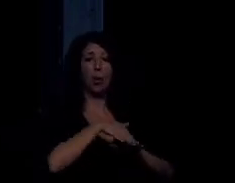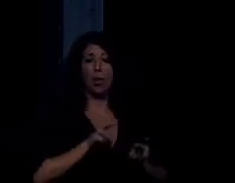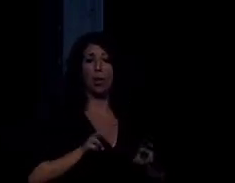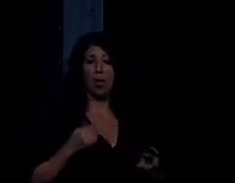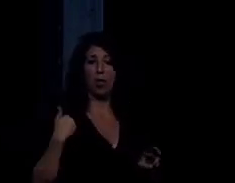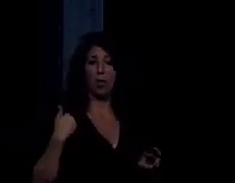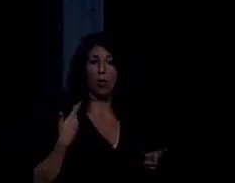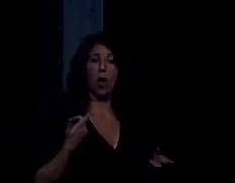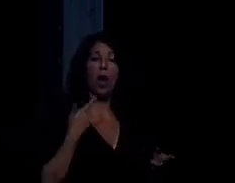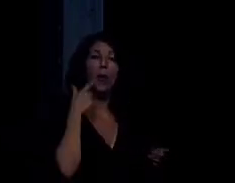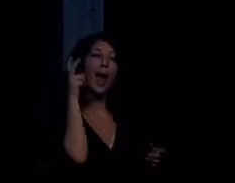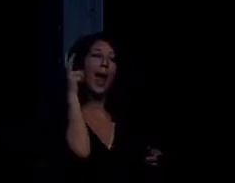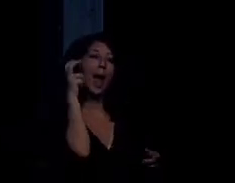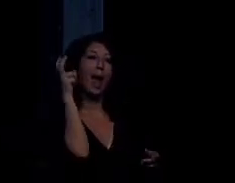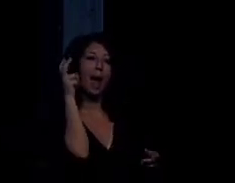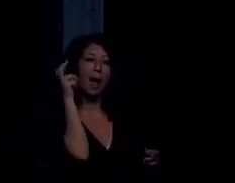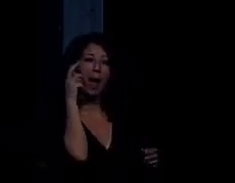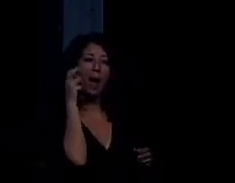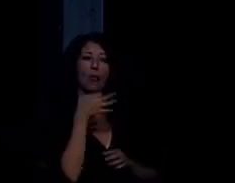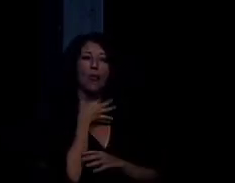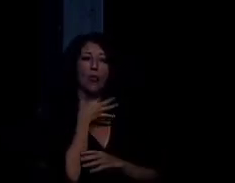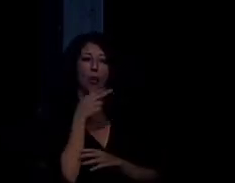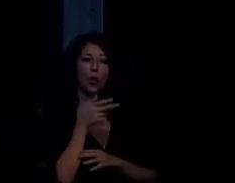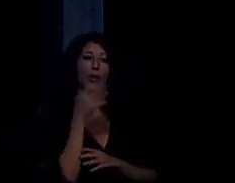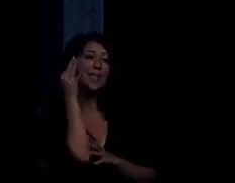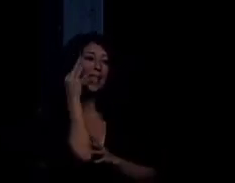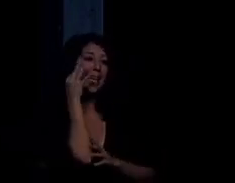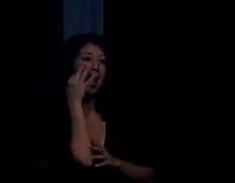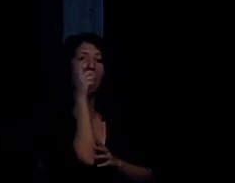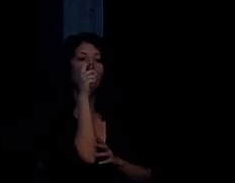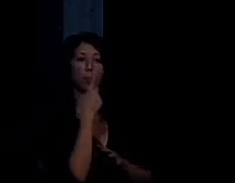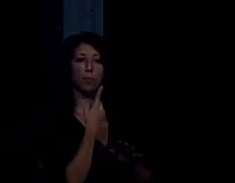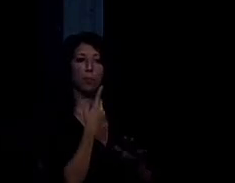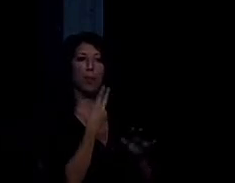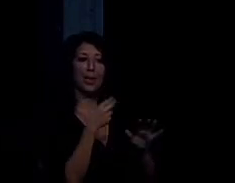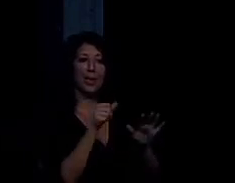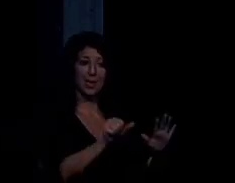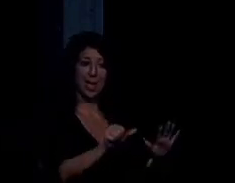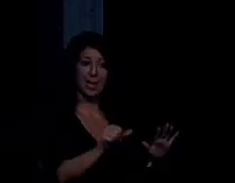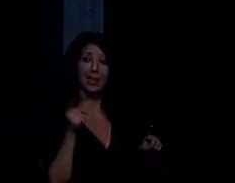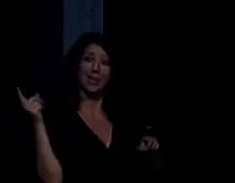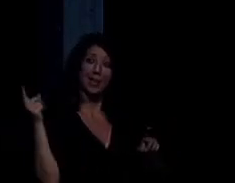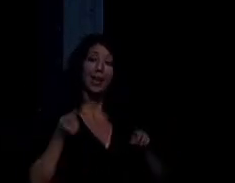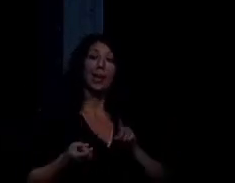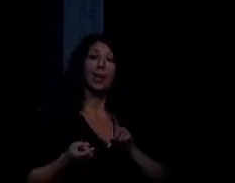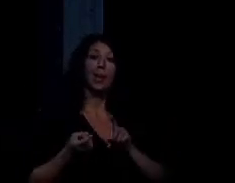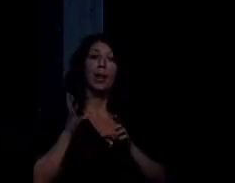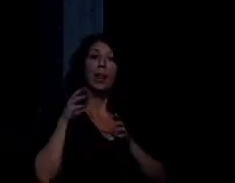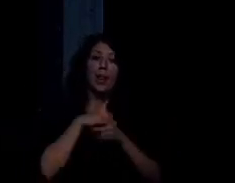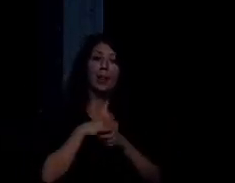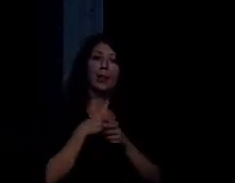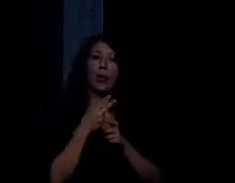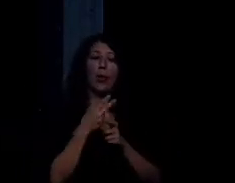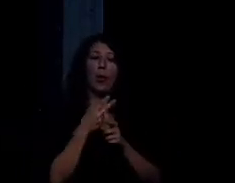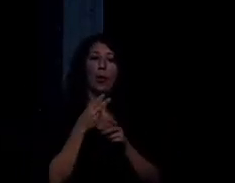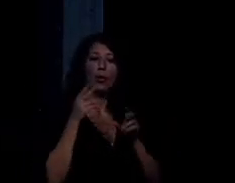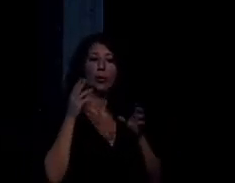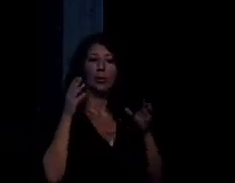poner el audio de una chica que tiene 26 años. Ella se lee Microfísica Sexista del Poder, me